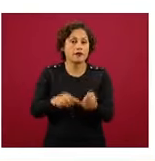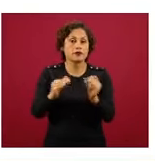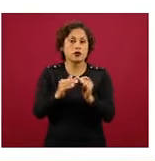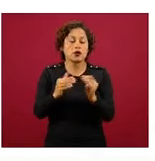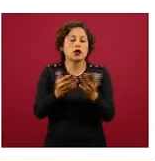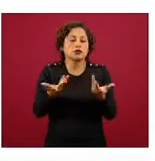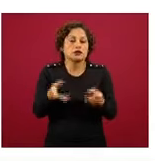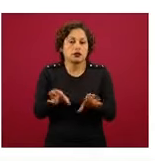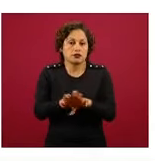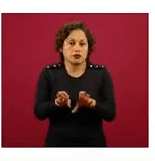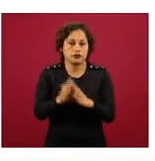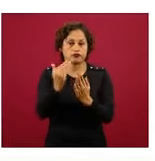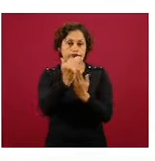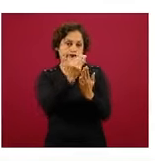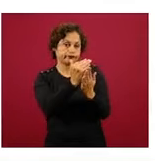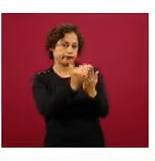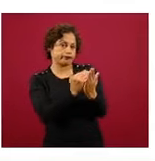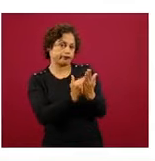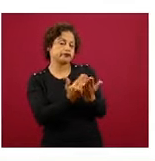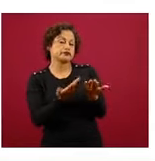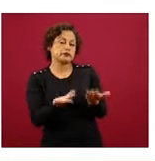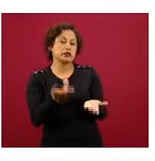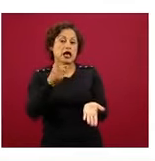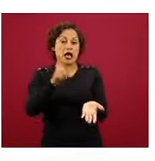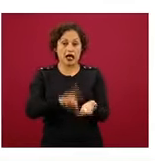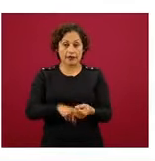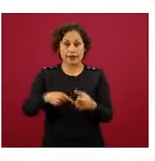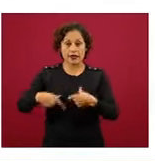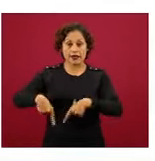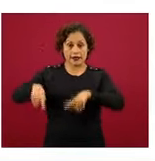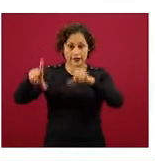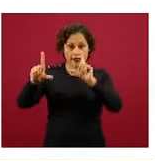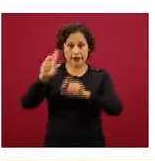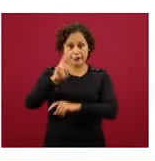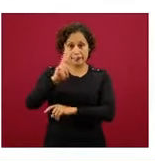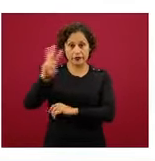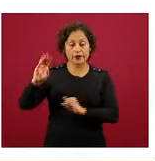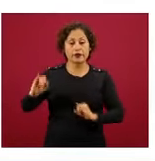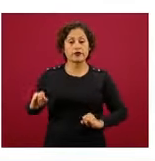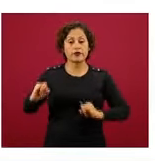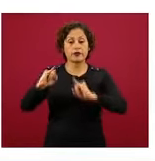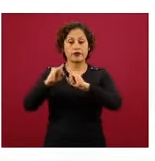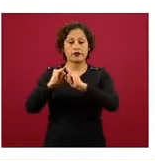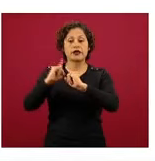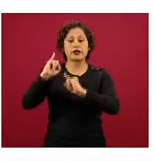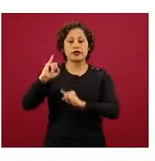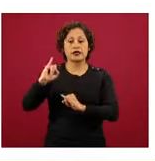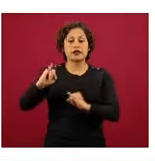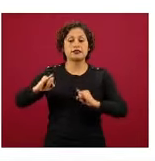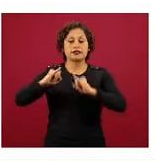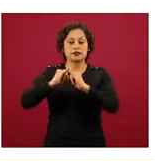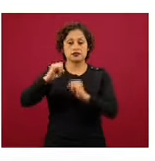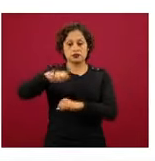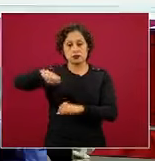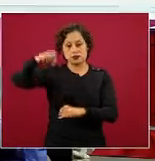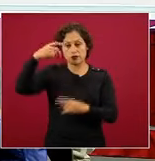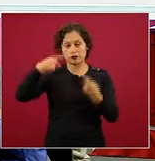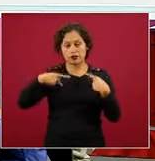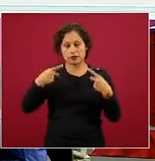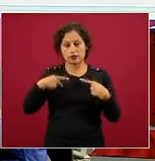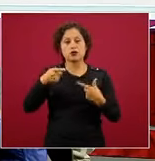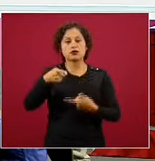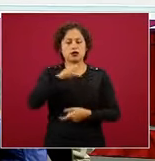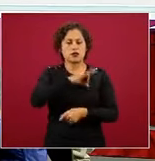hacer. Todo esto puede descargarse desde nuestro repositorio del Instituto Nacional de Geriatría. La siguiente, por favor.